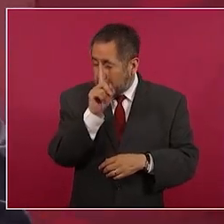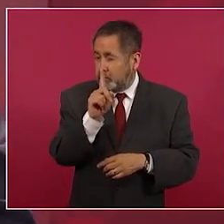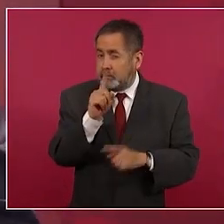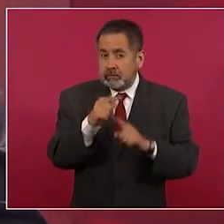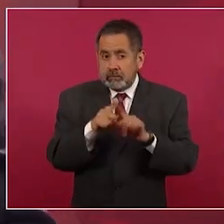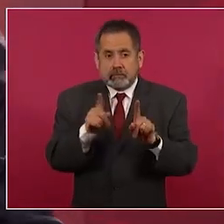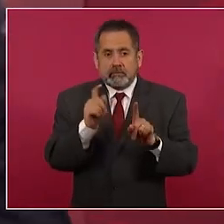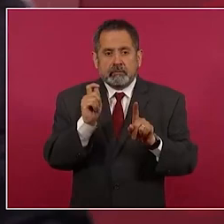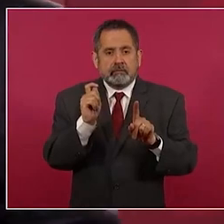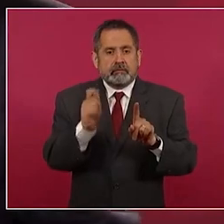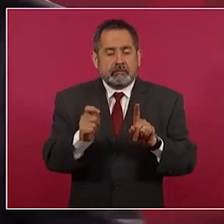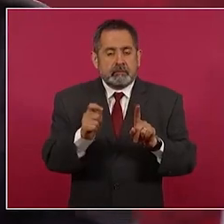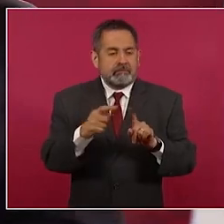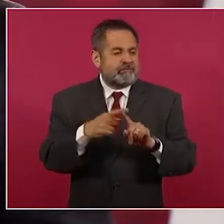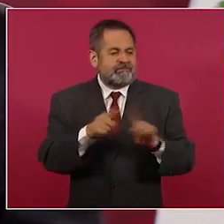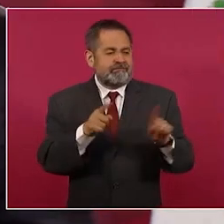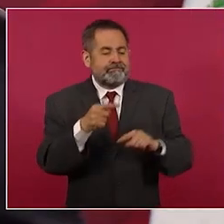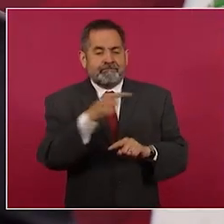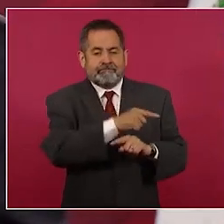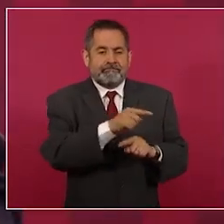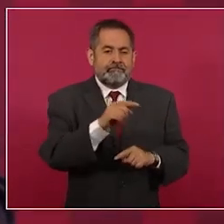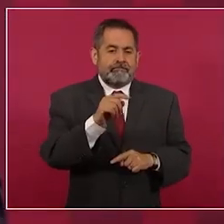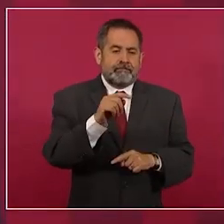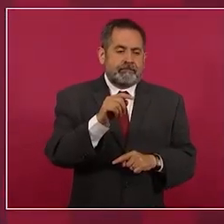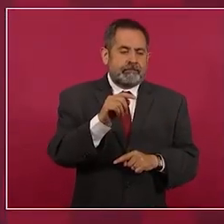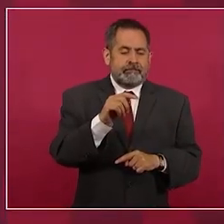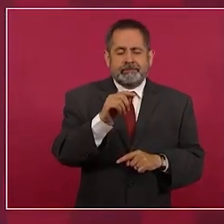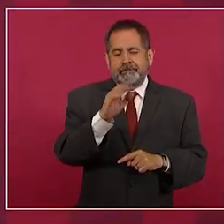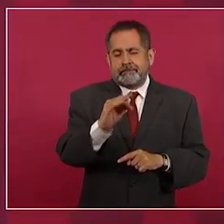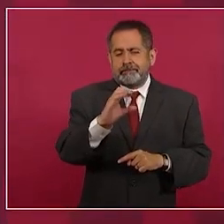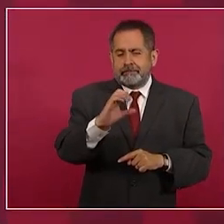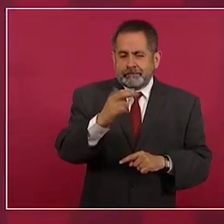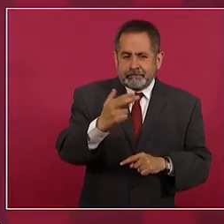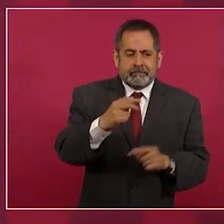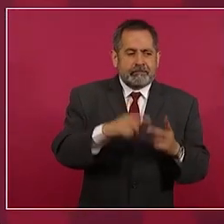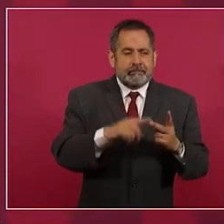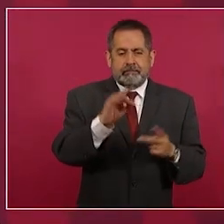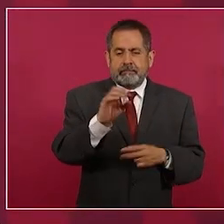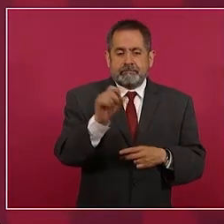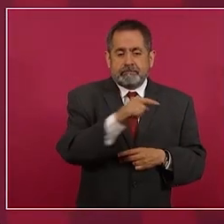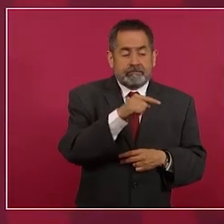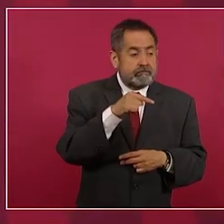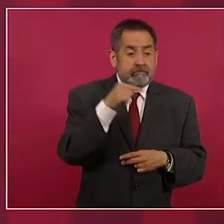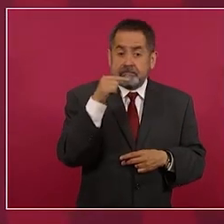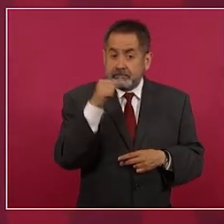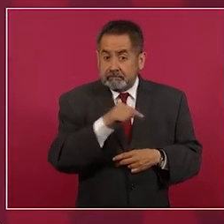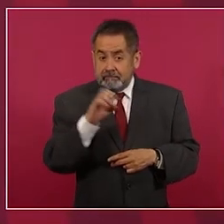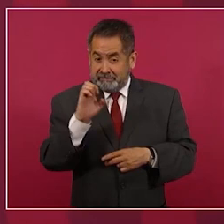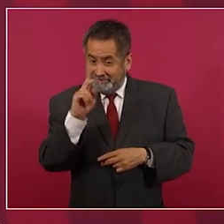de Calderón y de Fox y de otros, no se metió